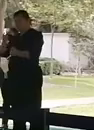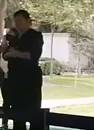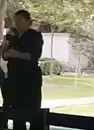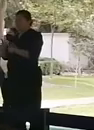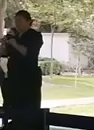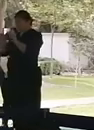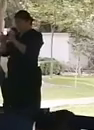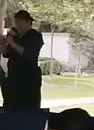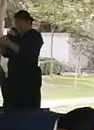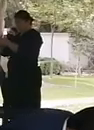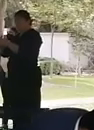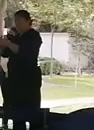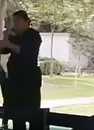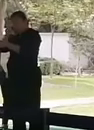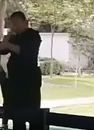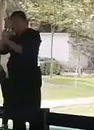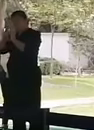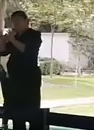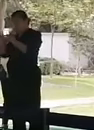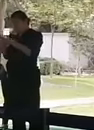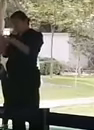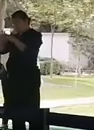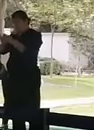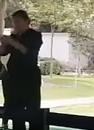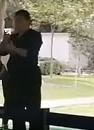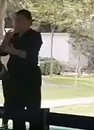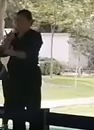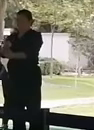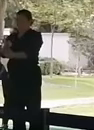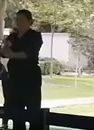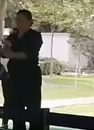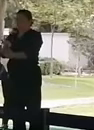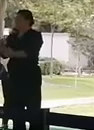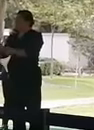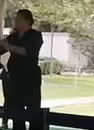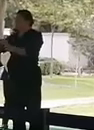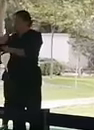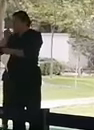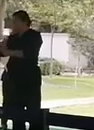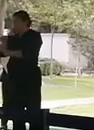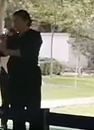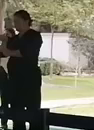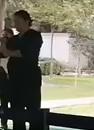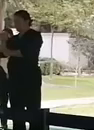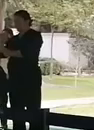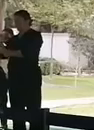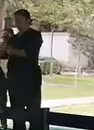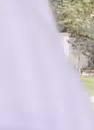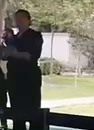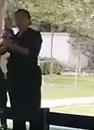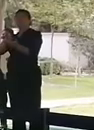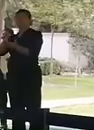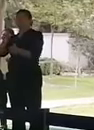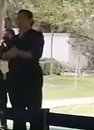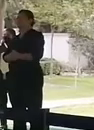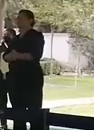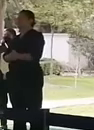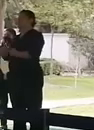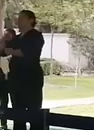se ve ese enlace económico que es parte de lo del tema. Muchísimas gracias. Hugo, de